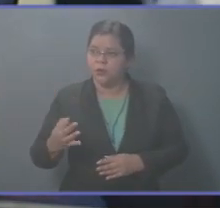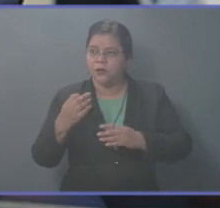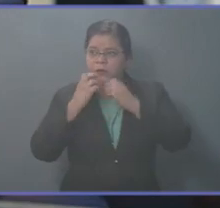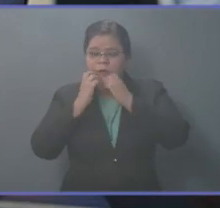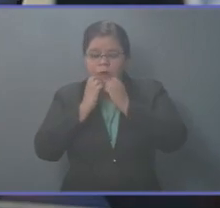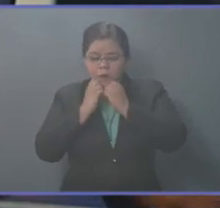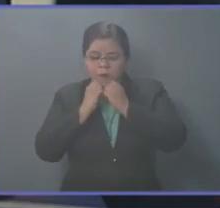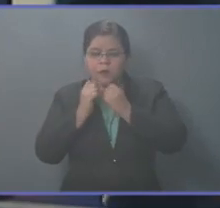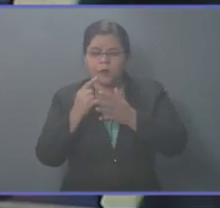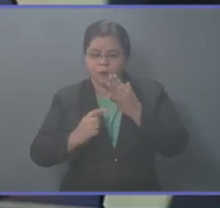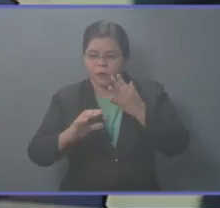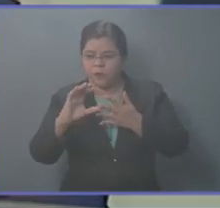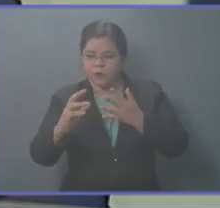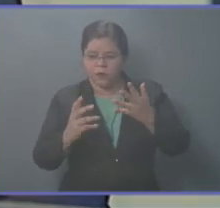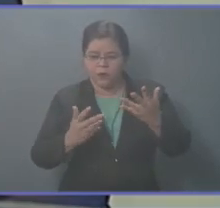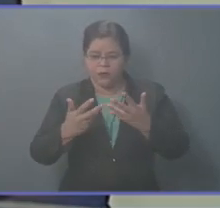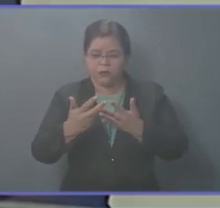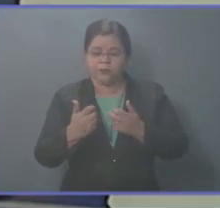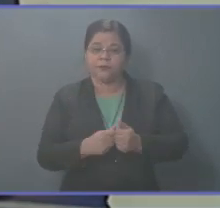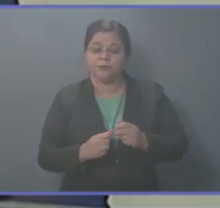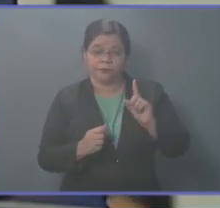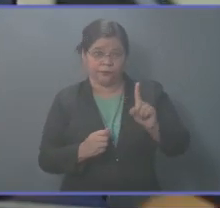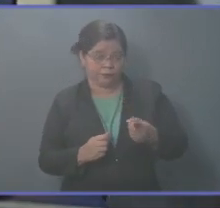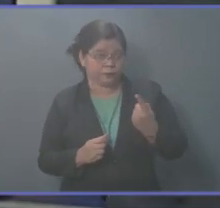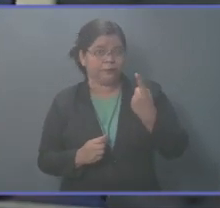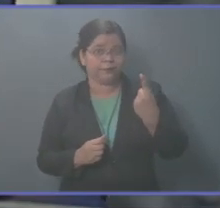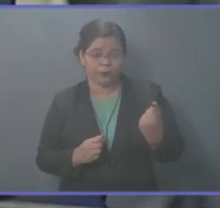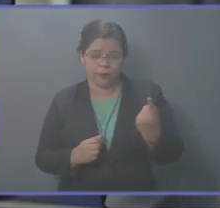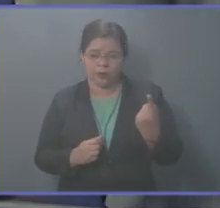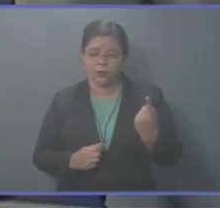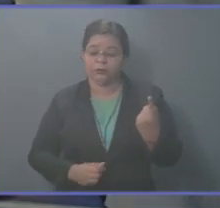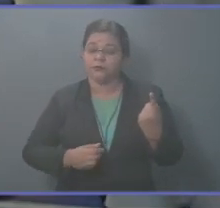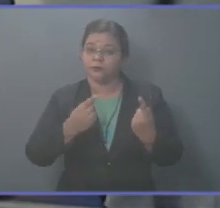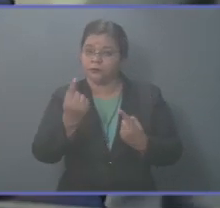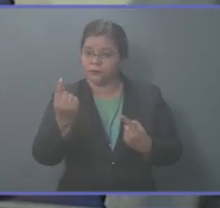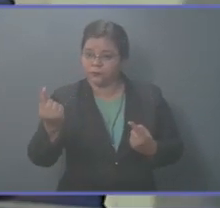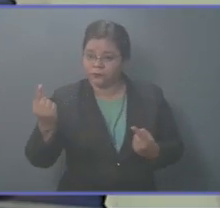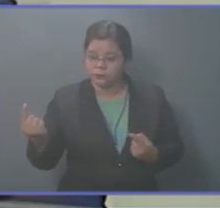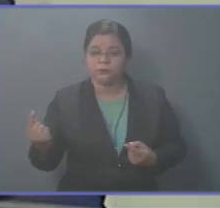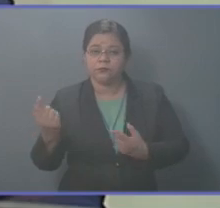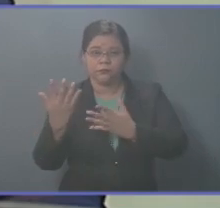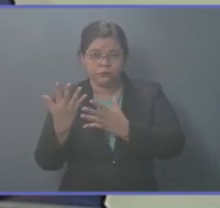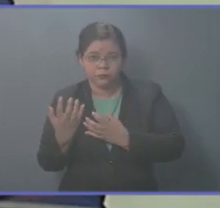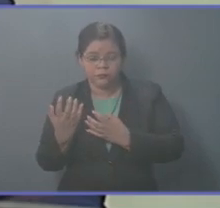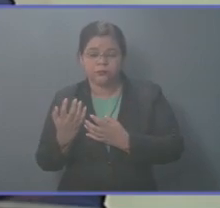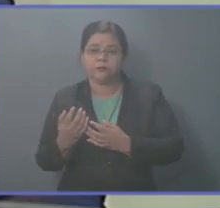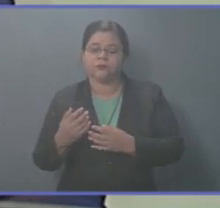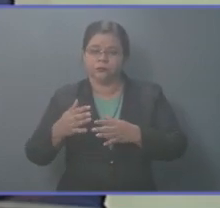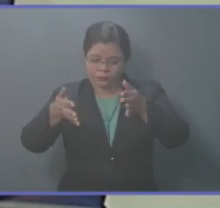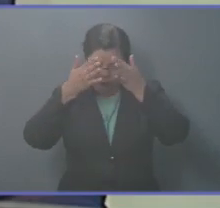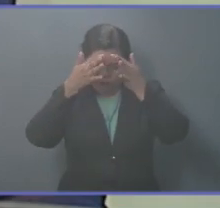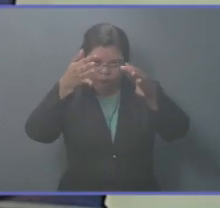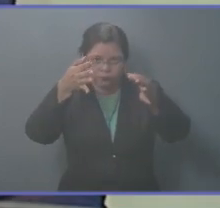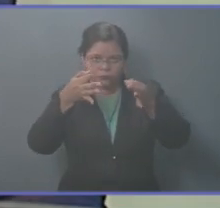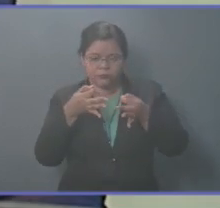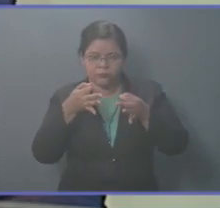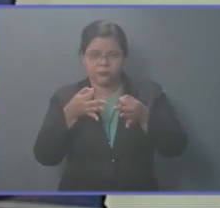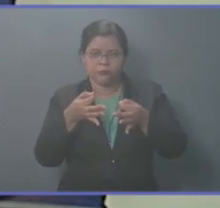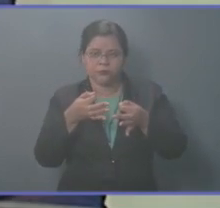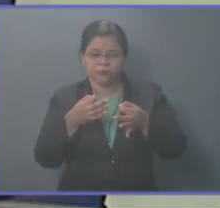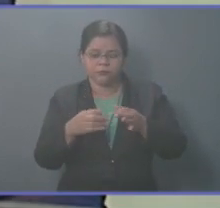orden constitucional. Primero, los demandantes solicitaron que como medida cautelar